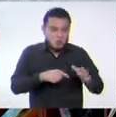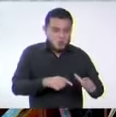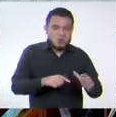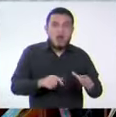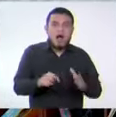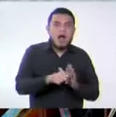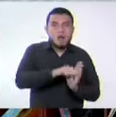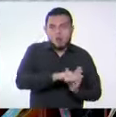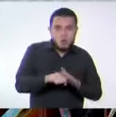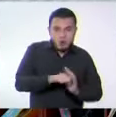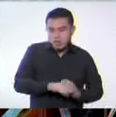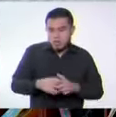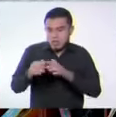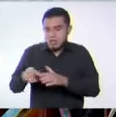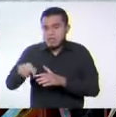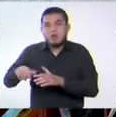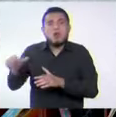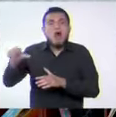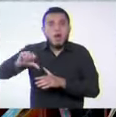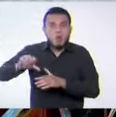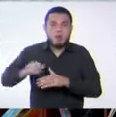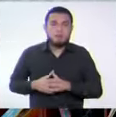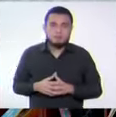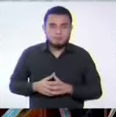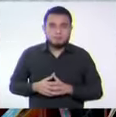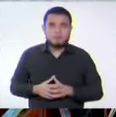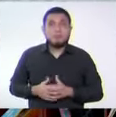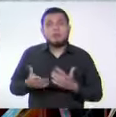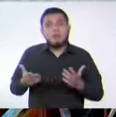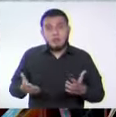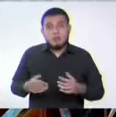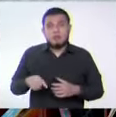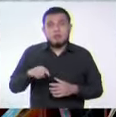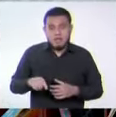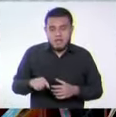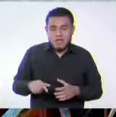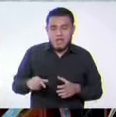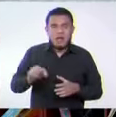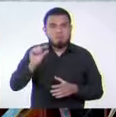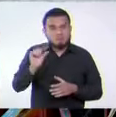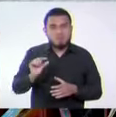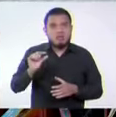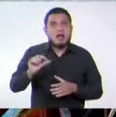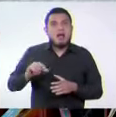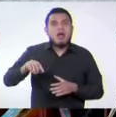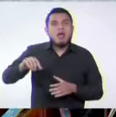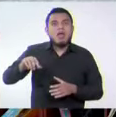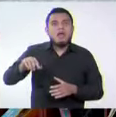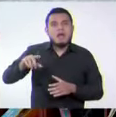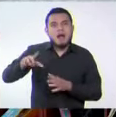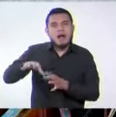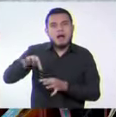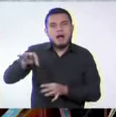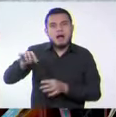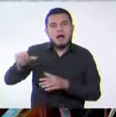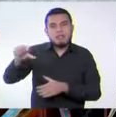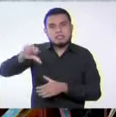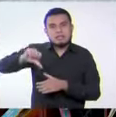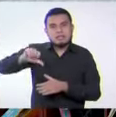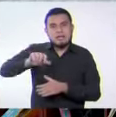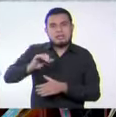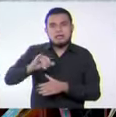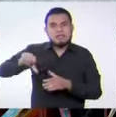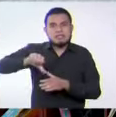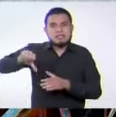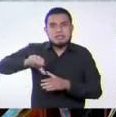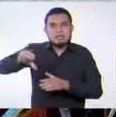y el otro conteniendo agua, una pequeña cantidad de aceite, 2 agitadores plásticos y semillas. En